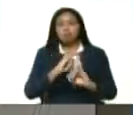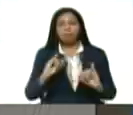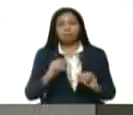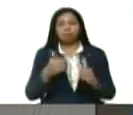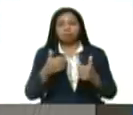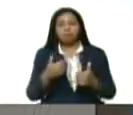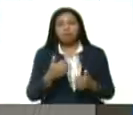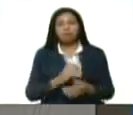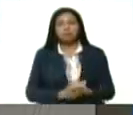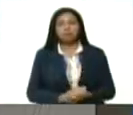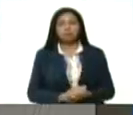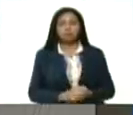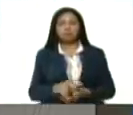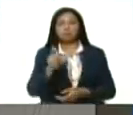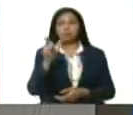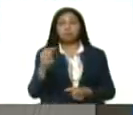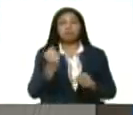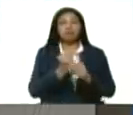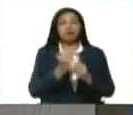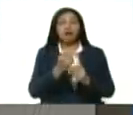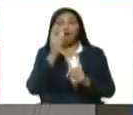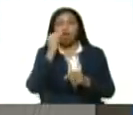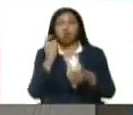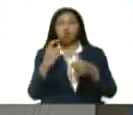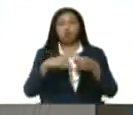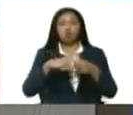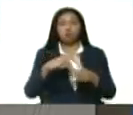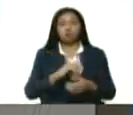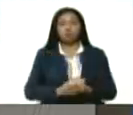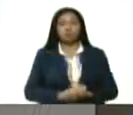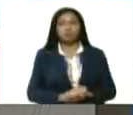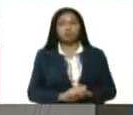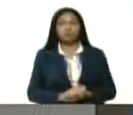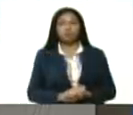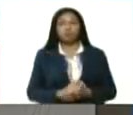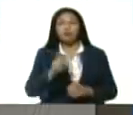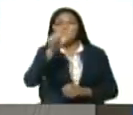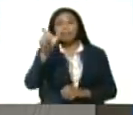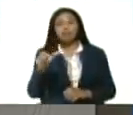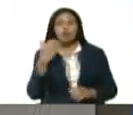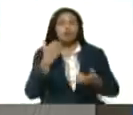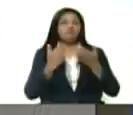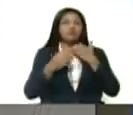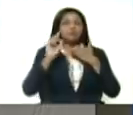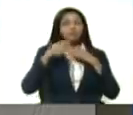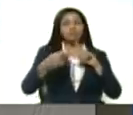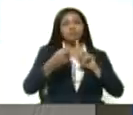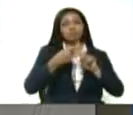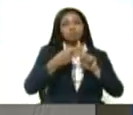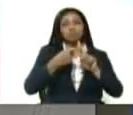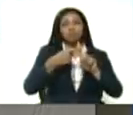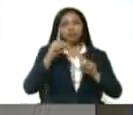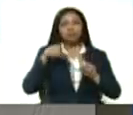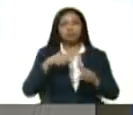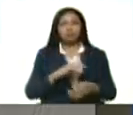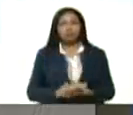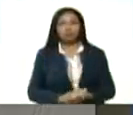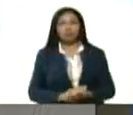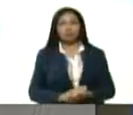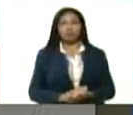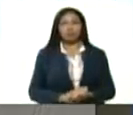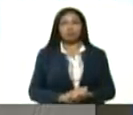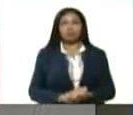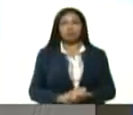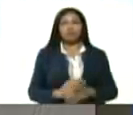persona es trabajador de uno de estos pacientes que resultó positivo en el archipiélago